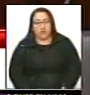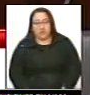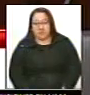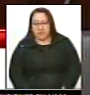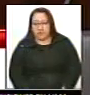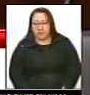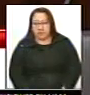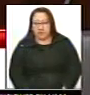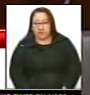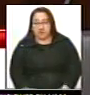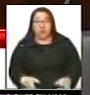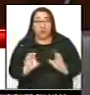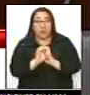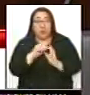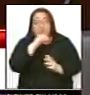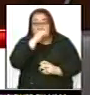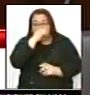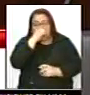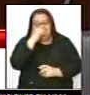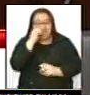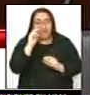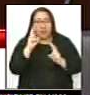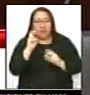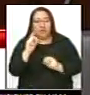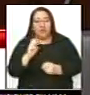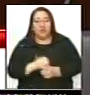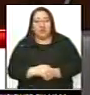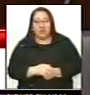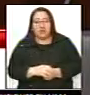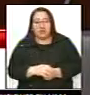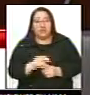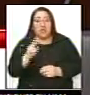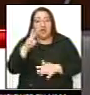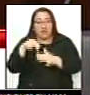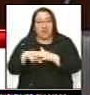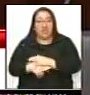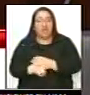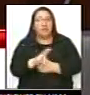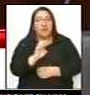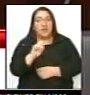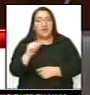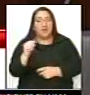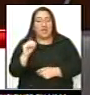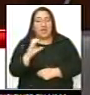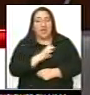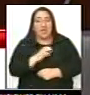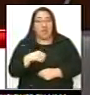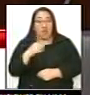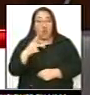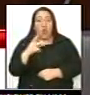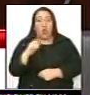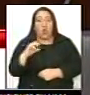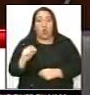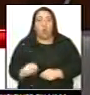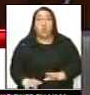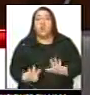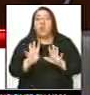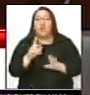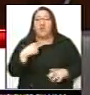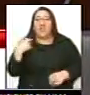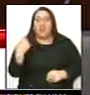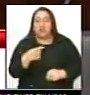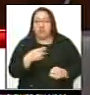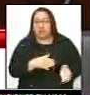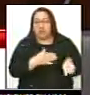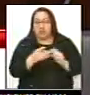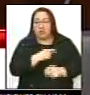Por ejemplo, en el caso de Avía Express El Callao con Curi. A Curi se le acusó acá en 9 delitos. Pasó